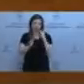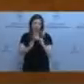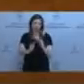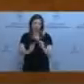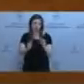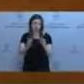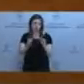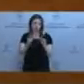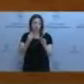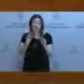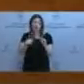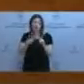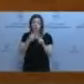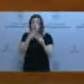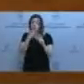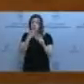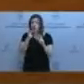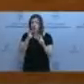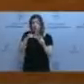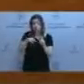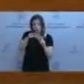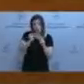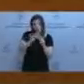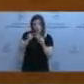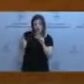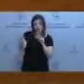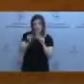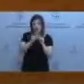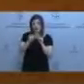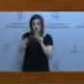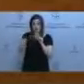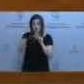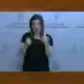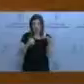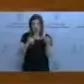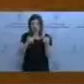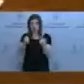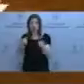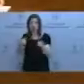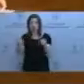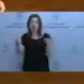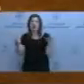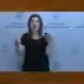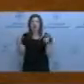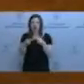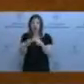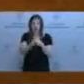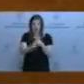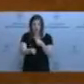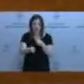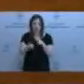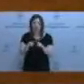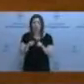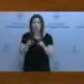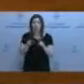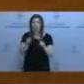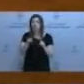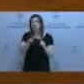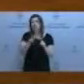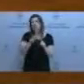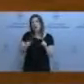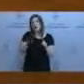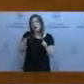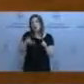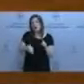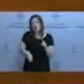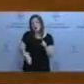las dietas de kilometraje. Una de las peores situaciones en relación con el resto del profesorado español, y si no, nos ceñimos a